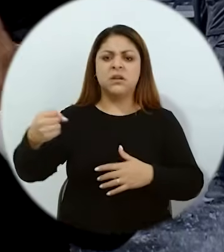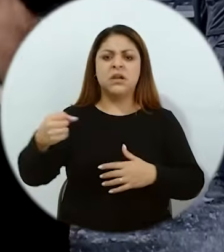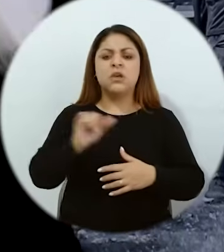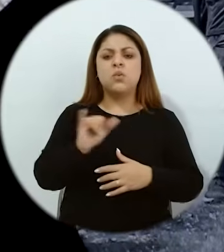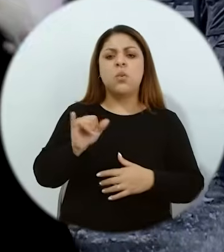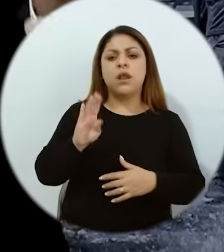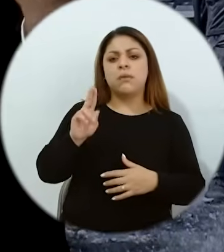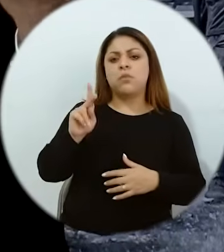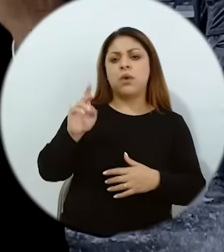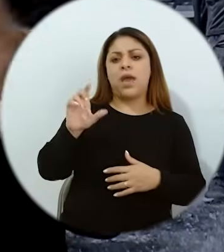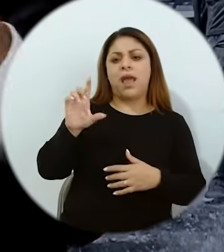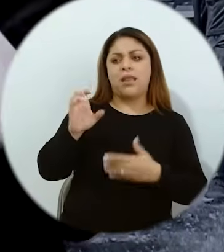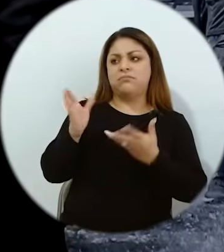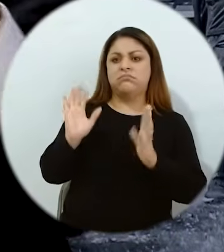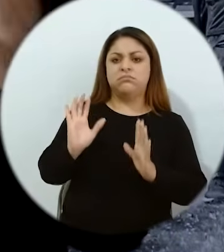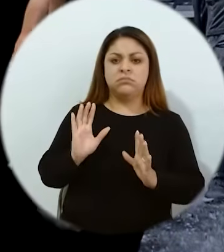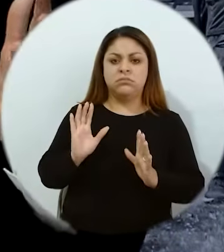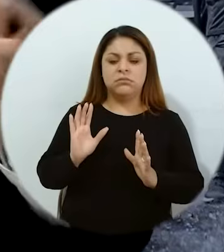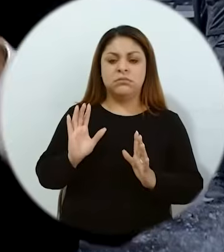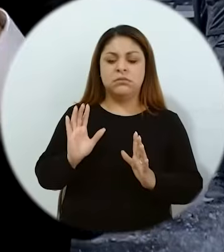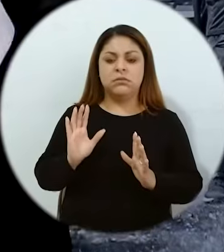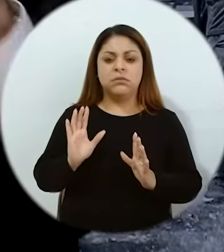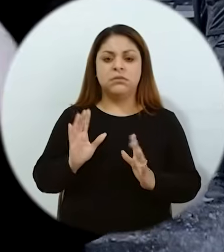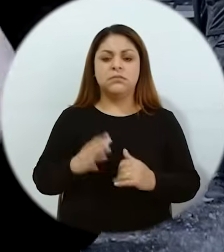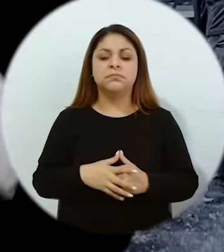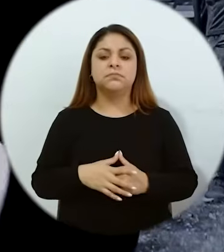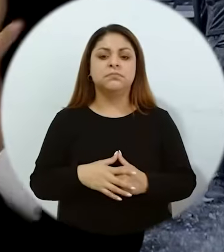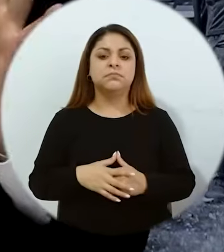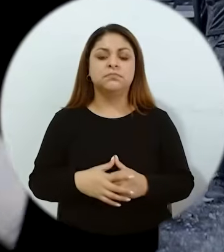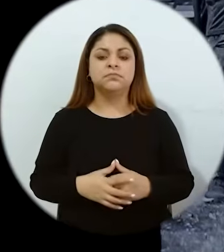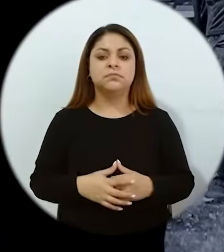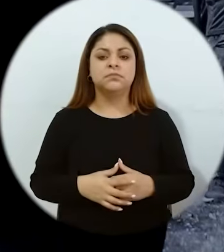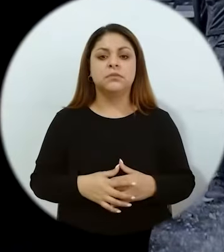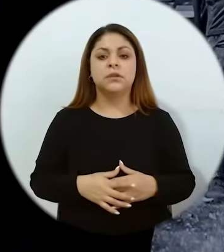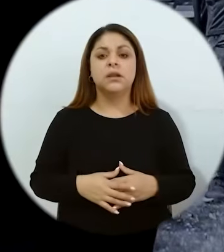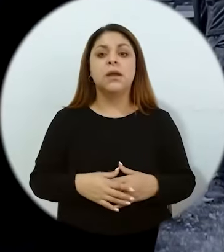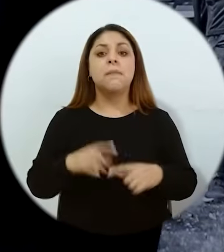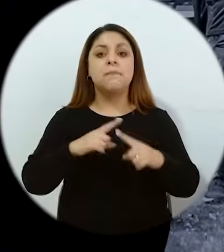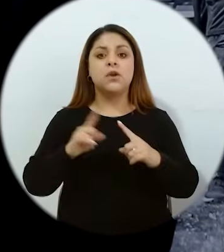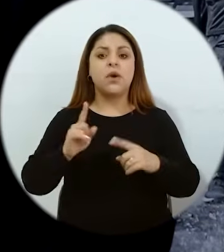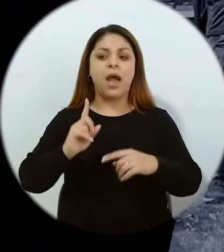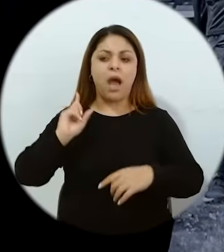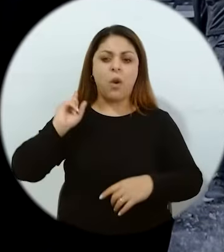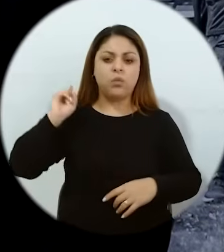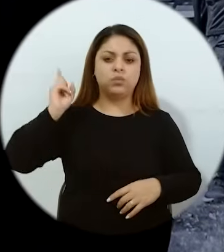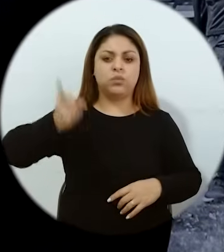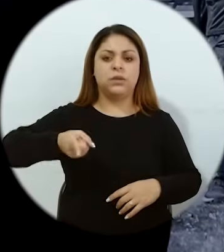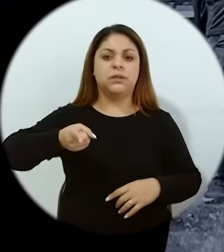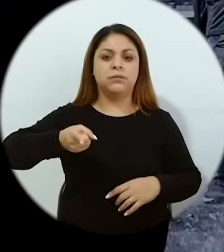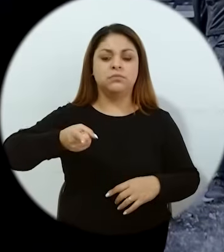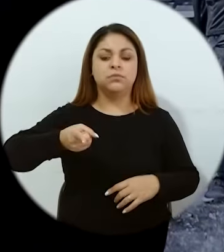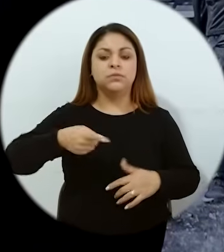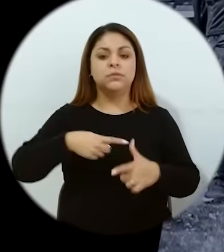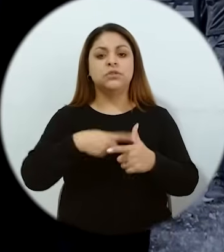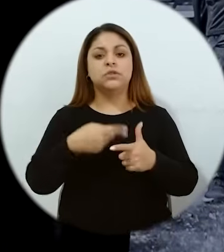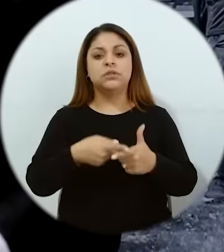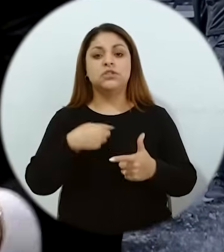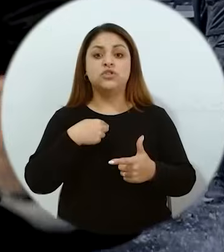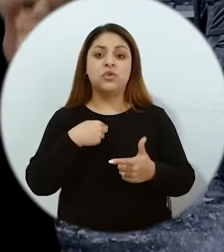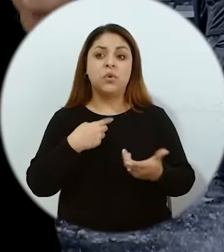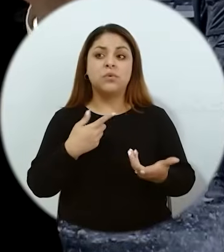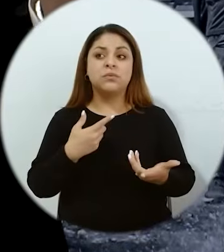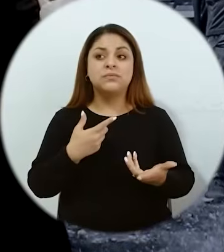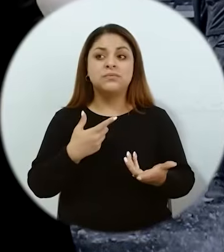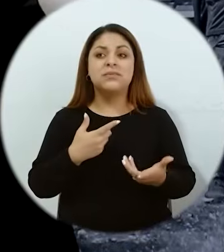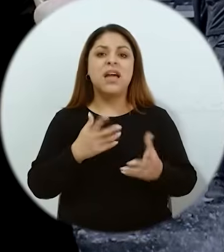persona como Bukele, que puede ser cualquier otra, puede ser Franco en otras con diferencias, pero es el autoritarismo. Entonces yo